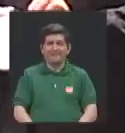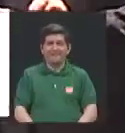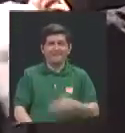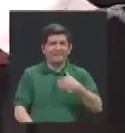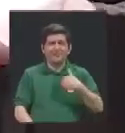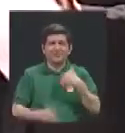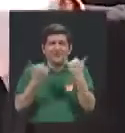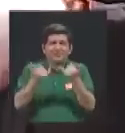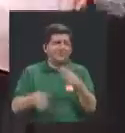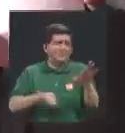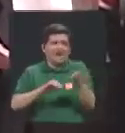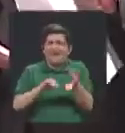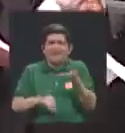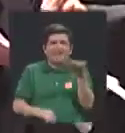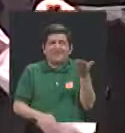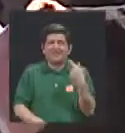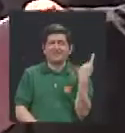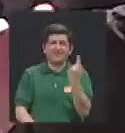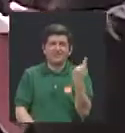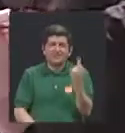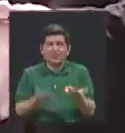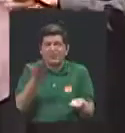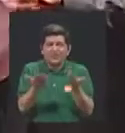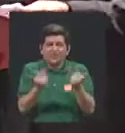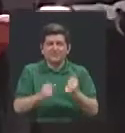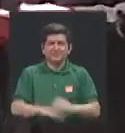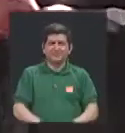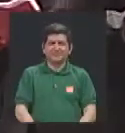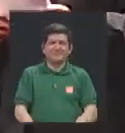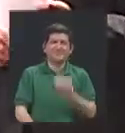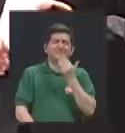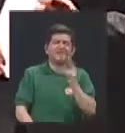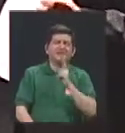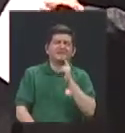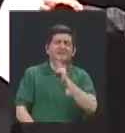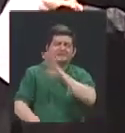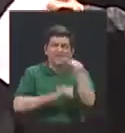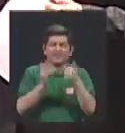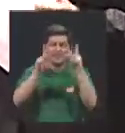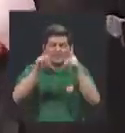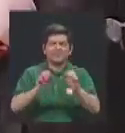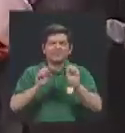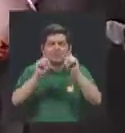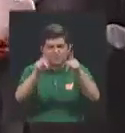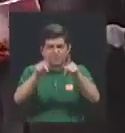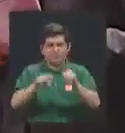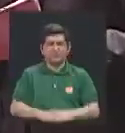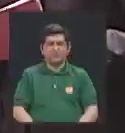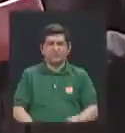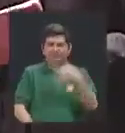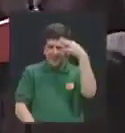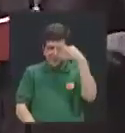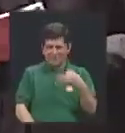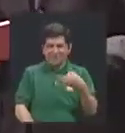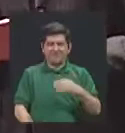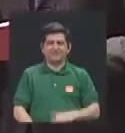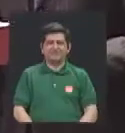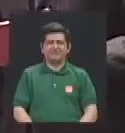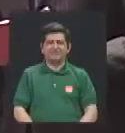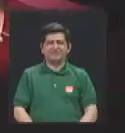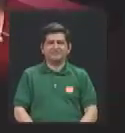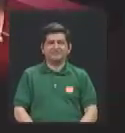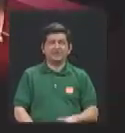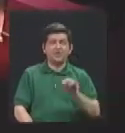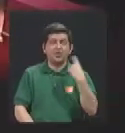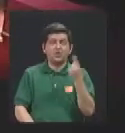cerrados, sino yo creo en todos los proyectos que han nacido acá, digamos, de la fe, que yo creo que es lo que verdaderamente